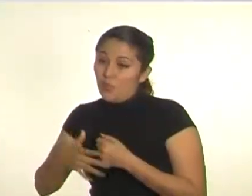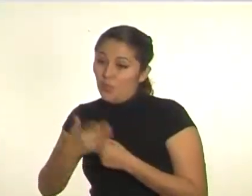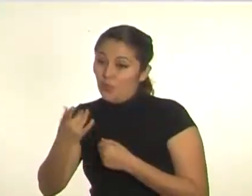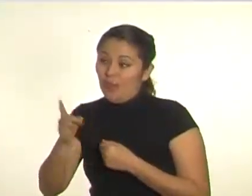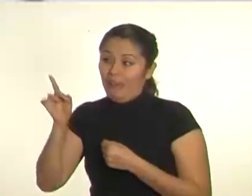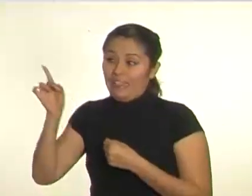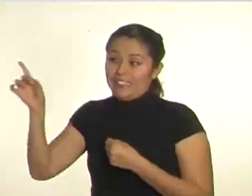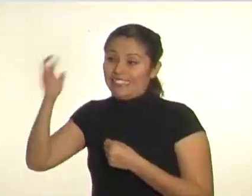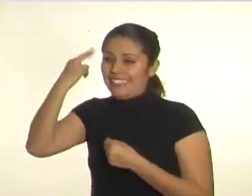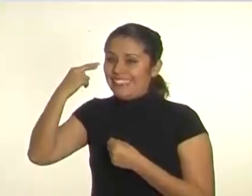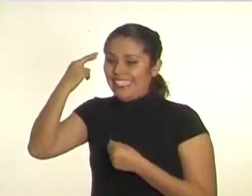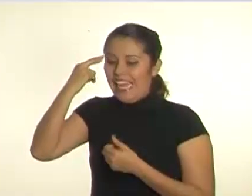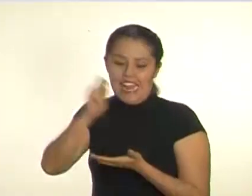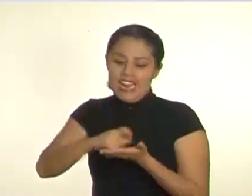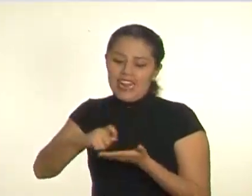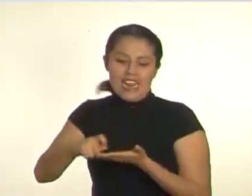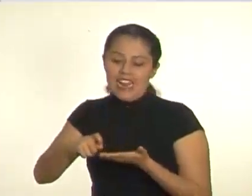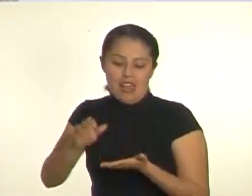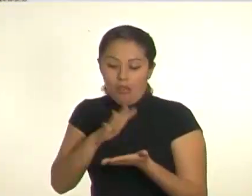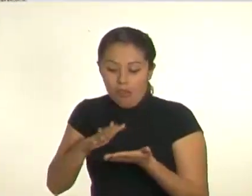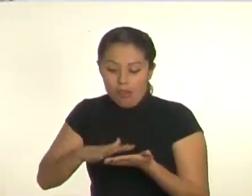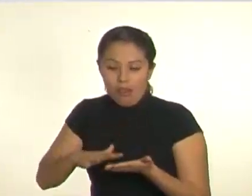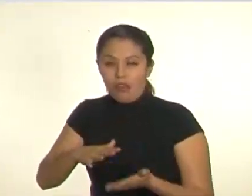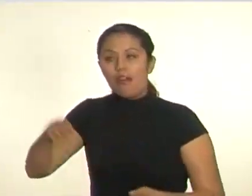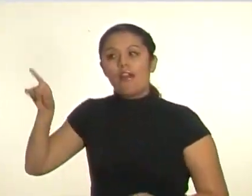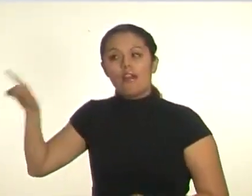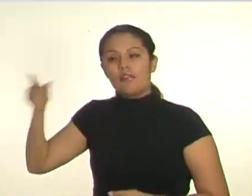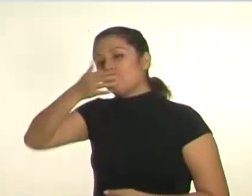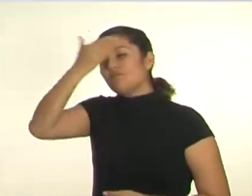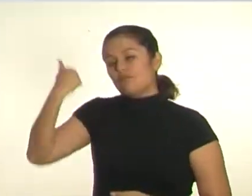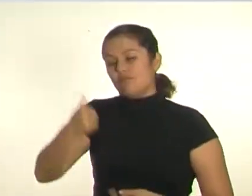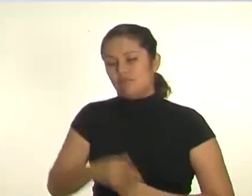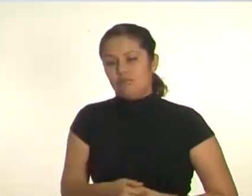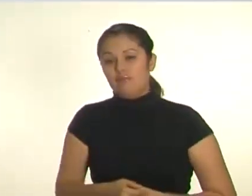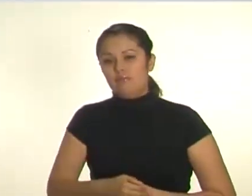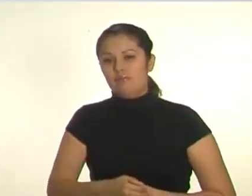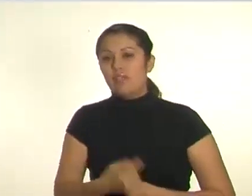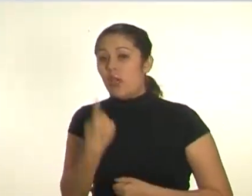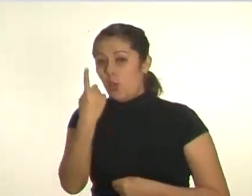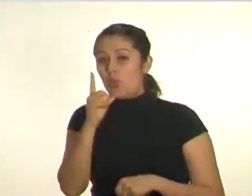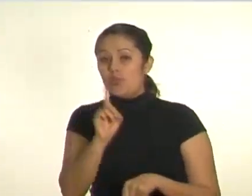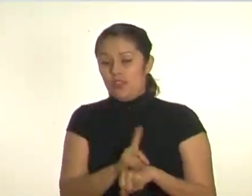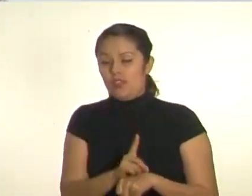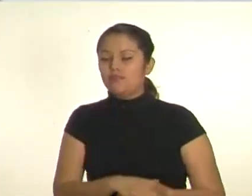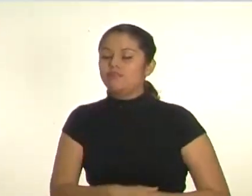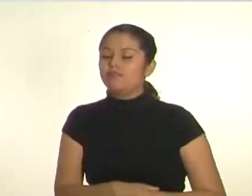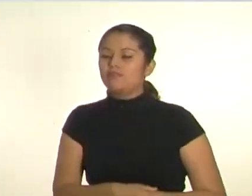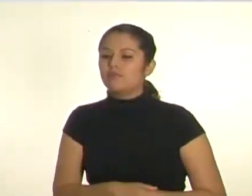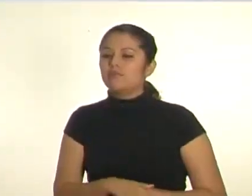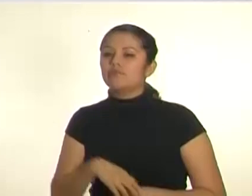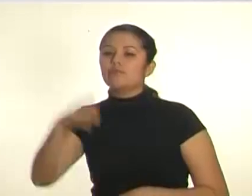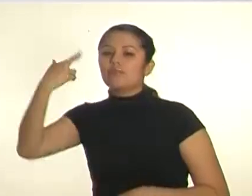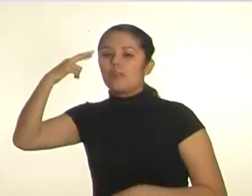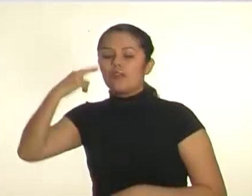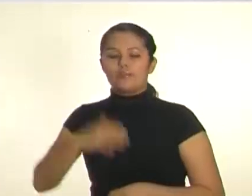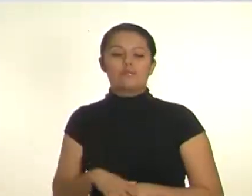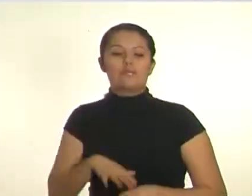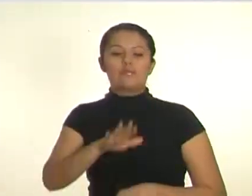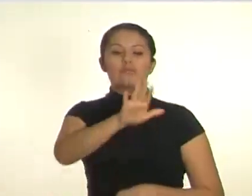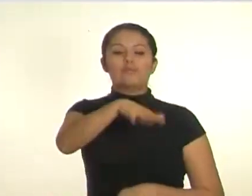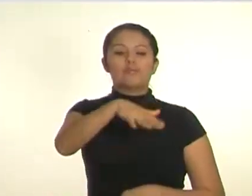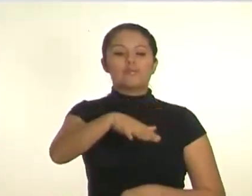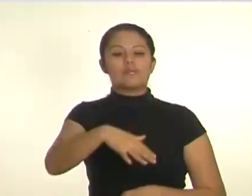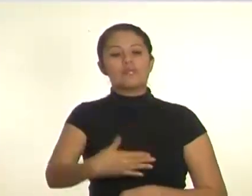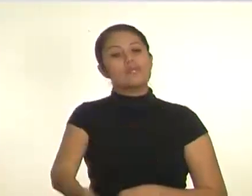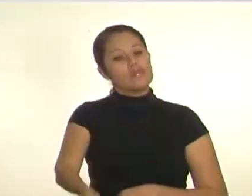escribir. Entonces, una mañana, el rey mandó traer al escribano y